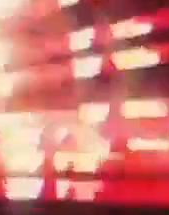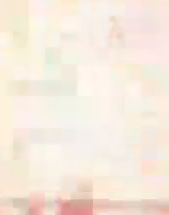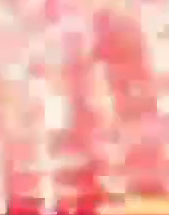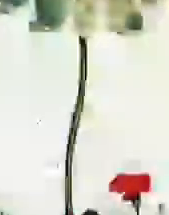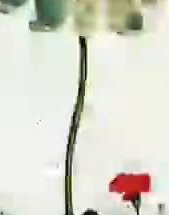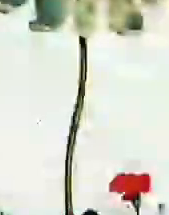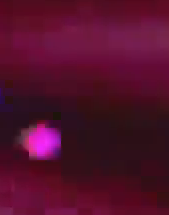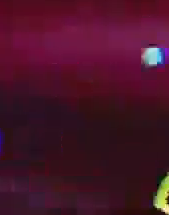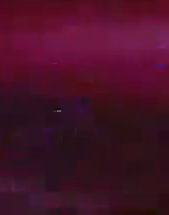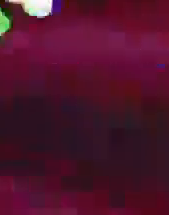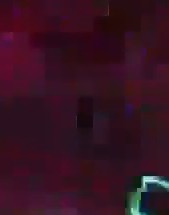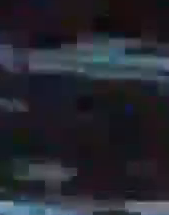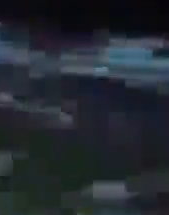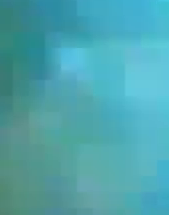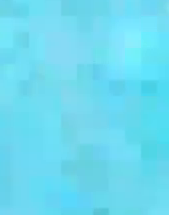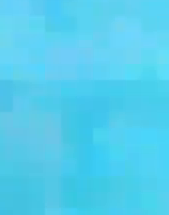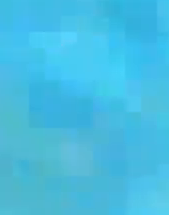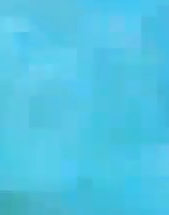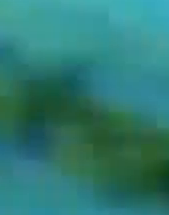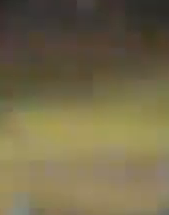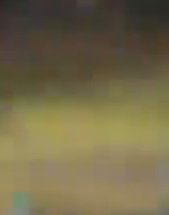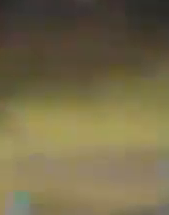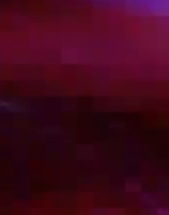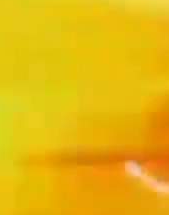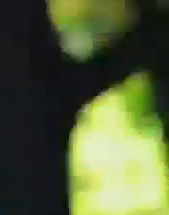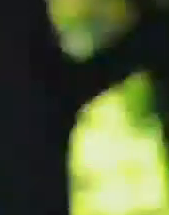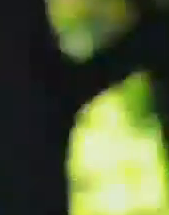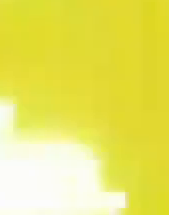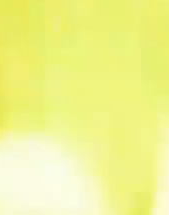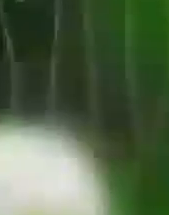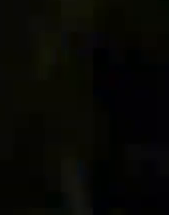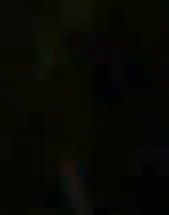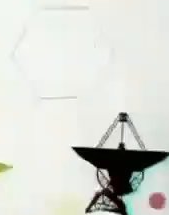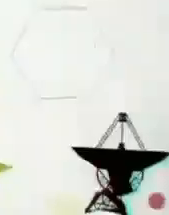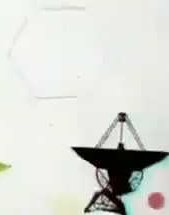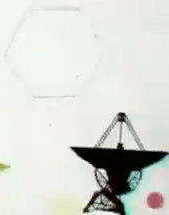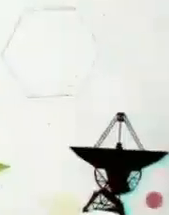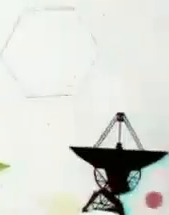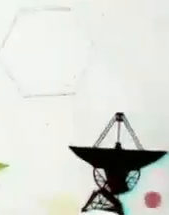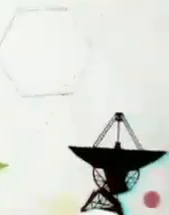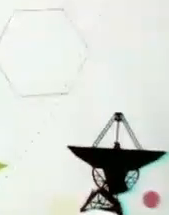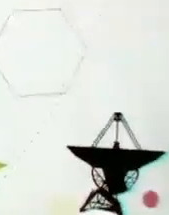Hay que salirse de la caja y quizás de otra manera.